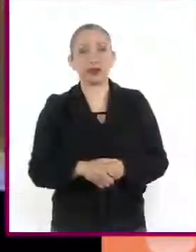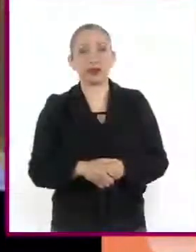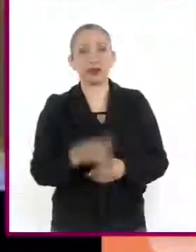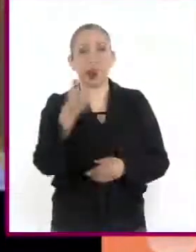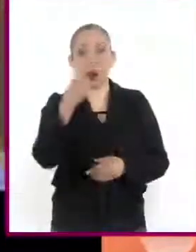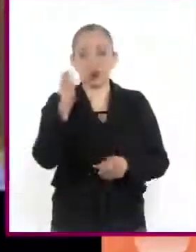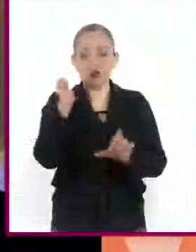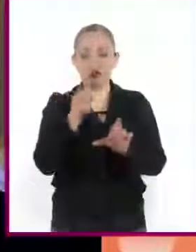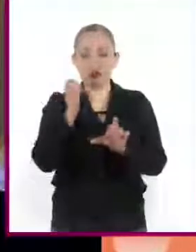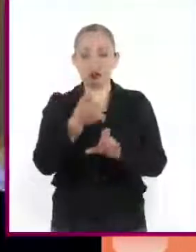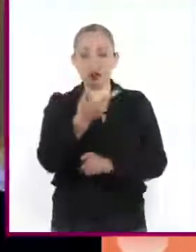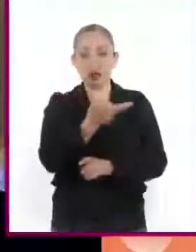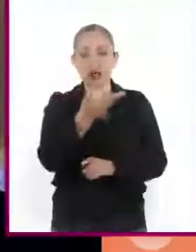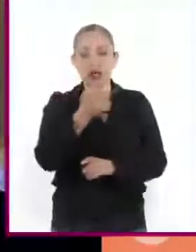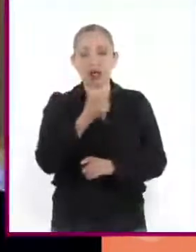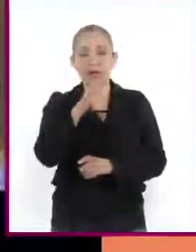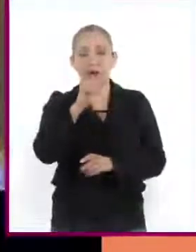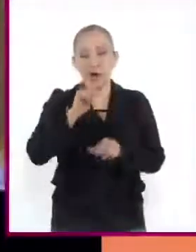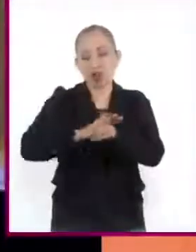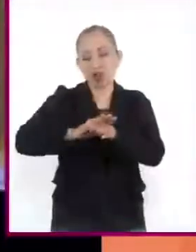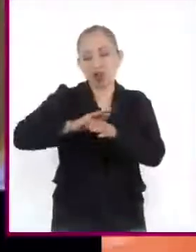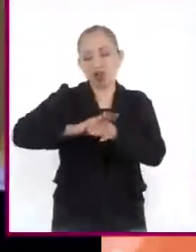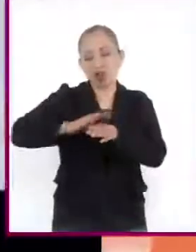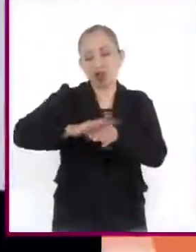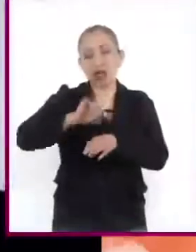un clavo de hierro recién lijado,